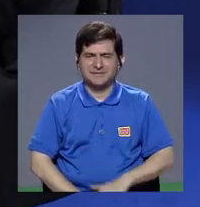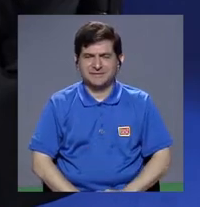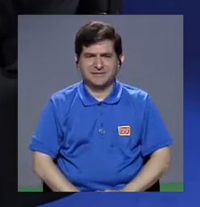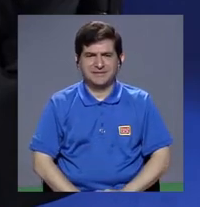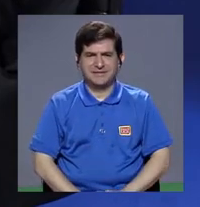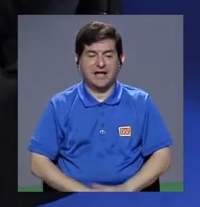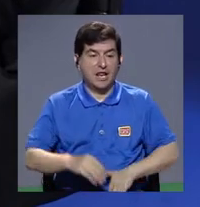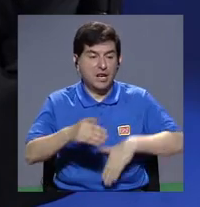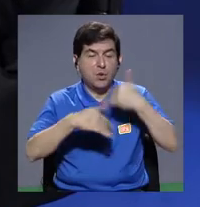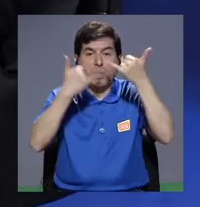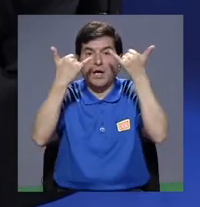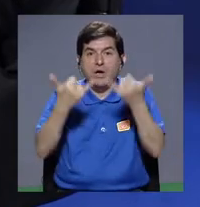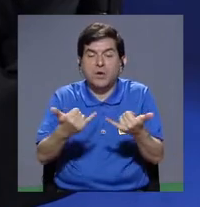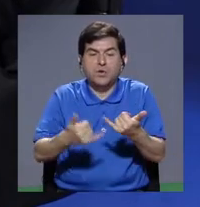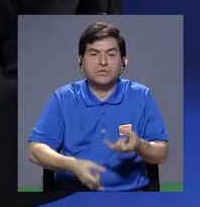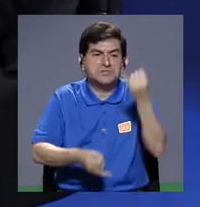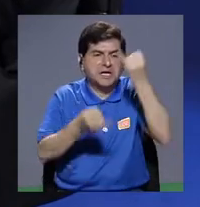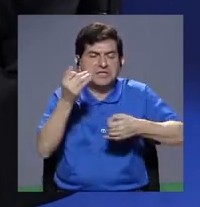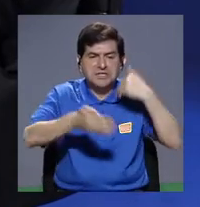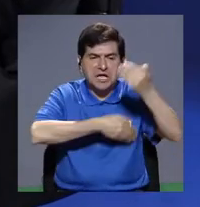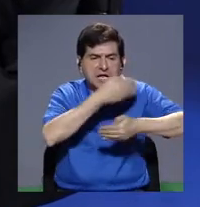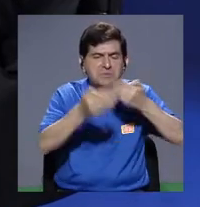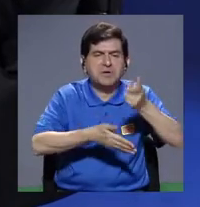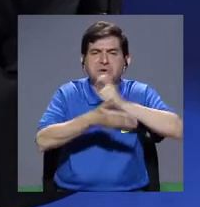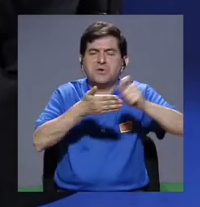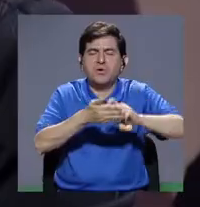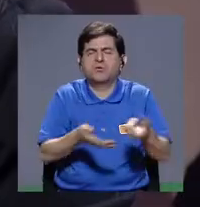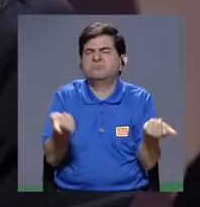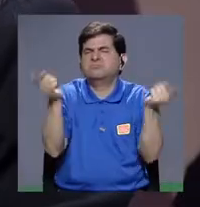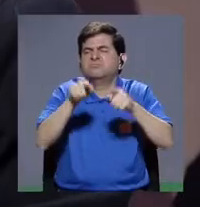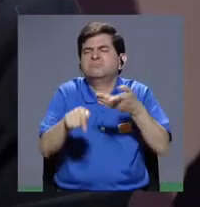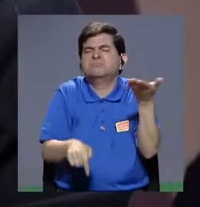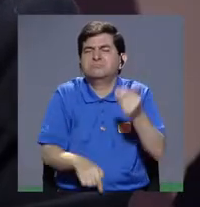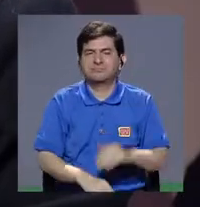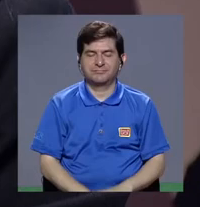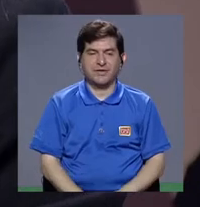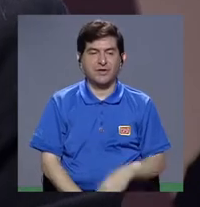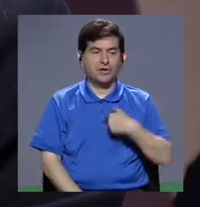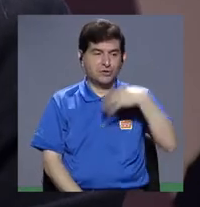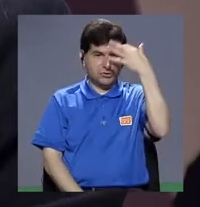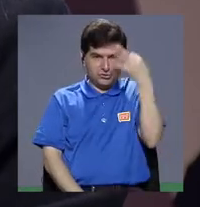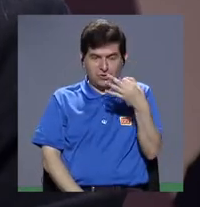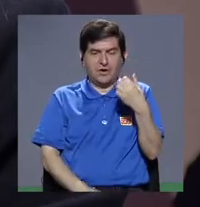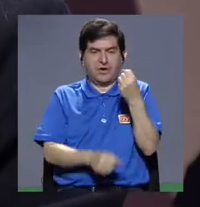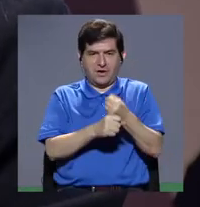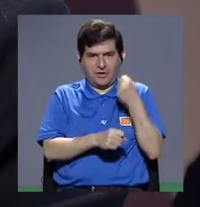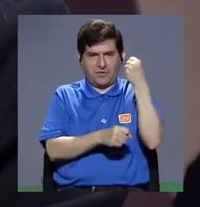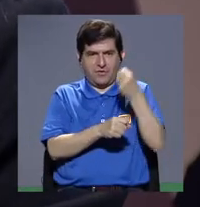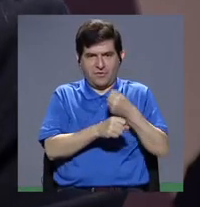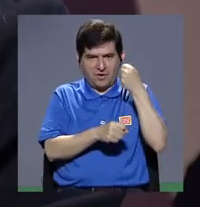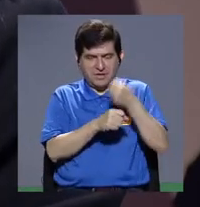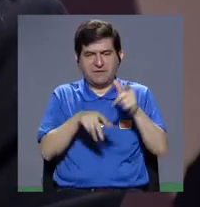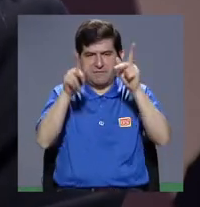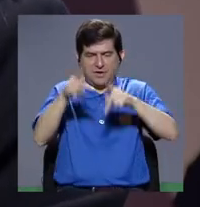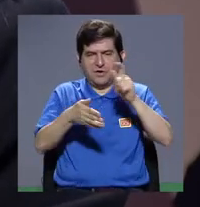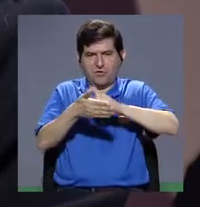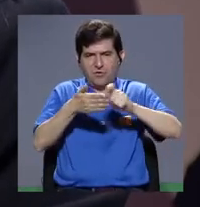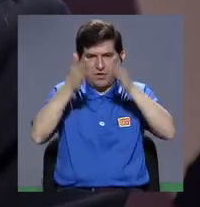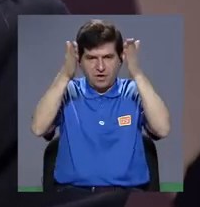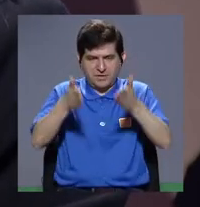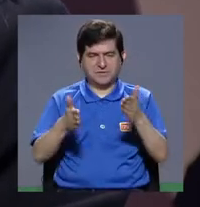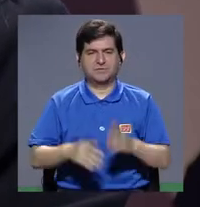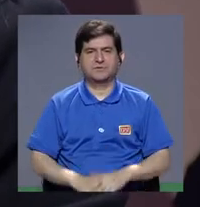ellos después de que ya terminaste el proceso de escritura bueno yo creo que la labor de de alguien que